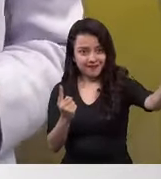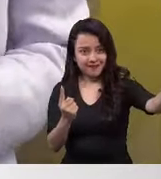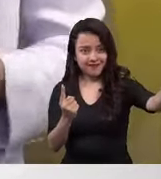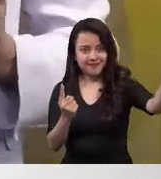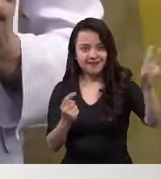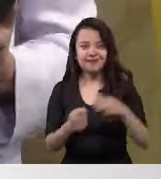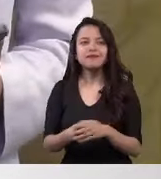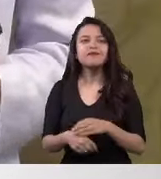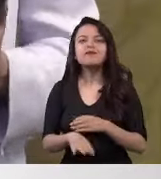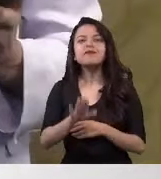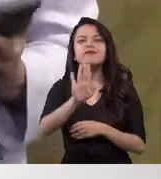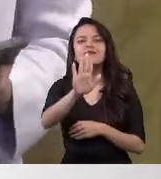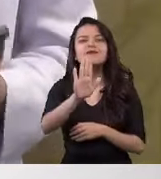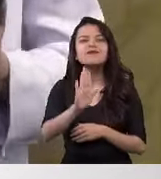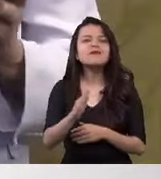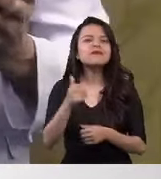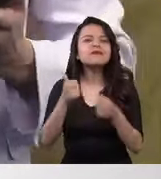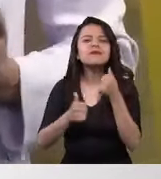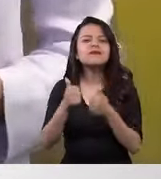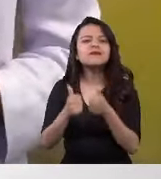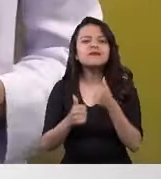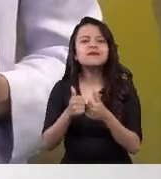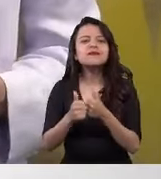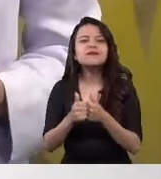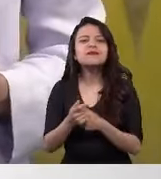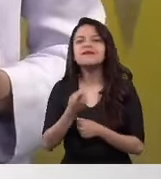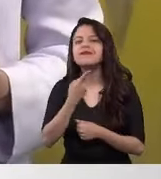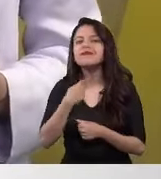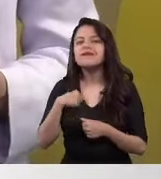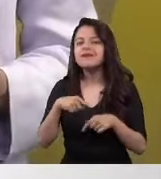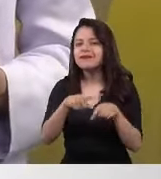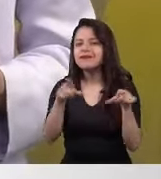es el lugar más turístico en el departamento de Caldas.